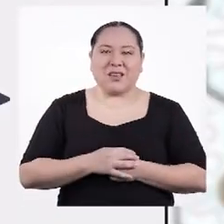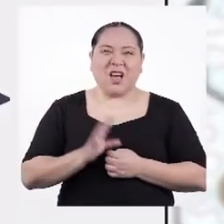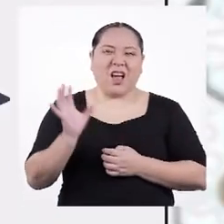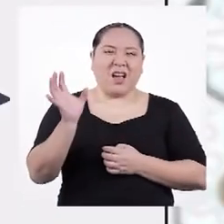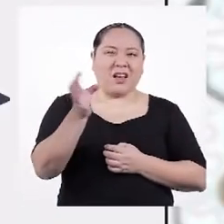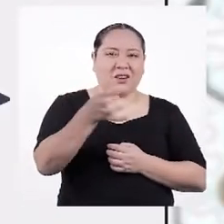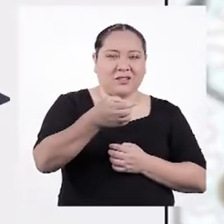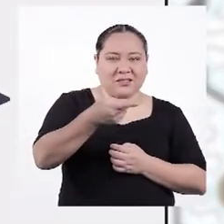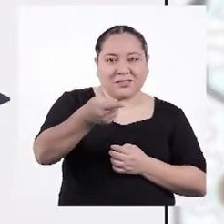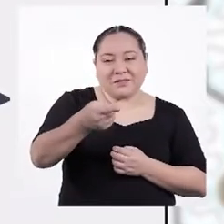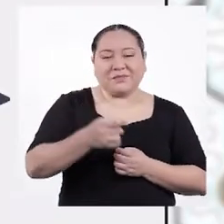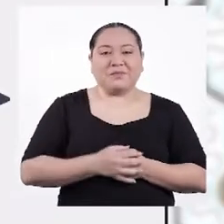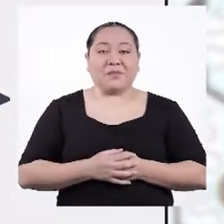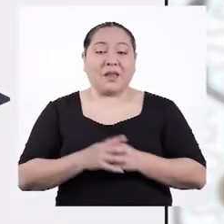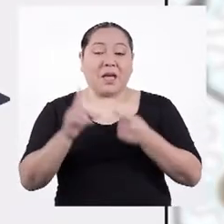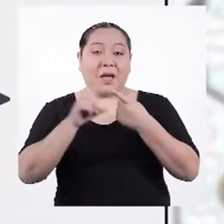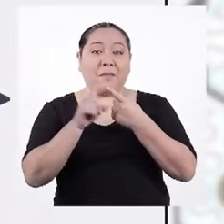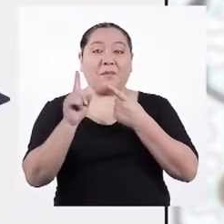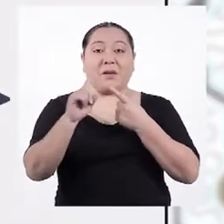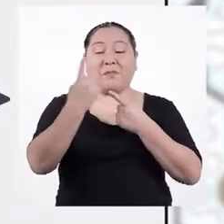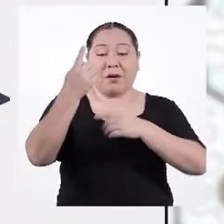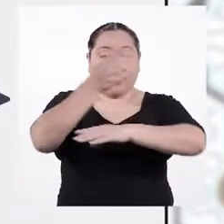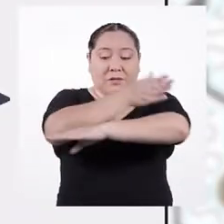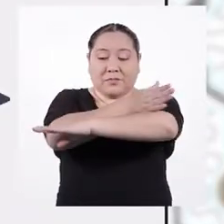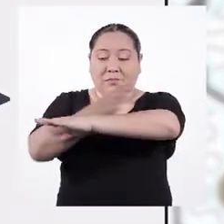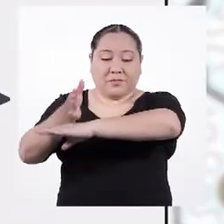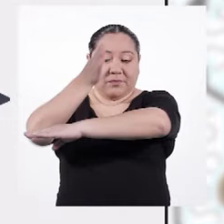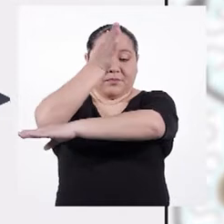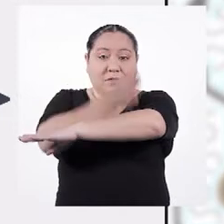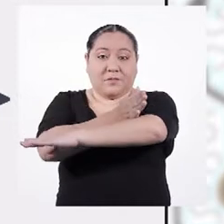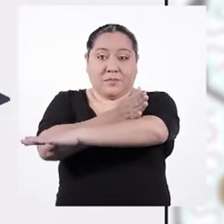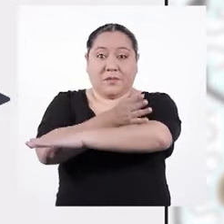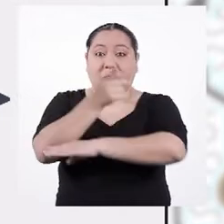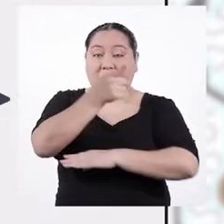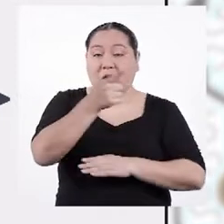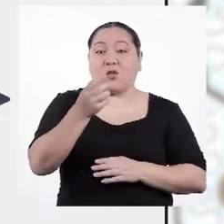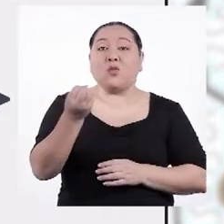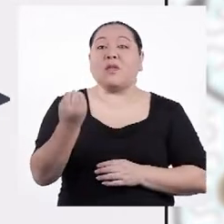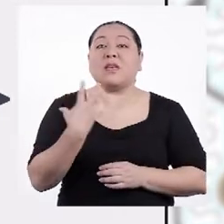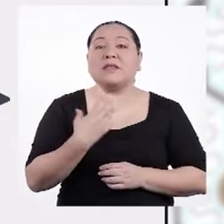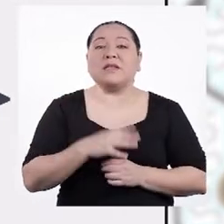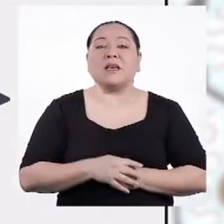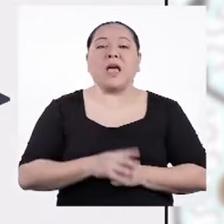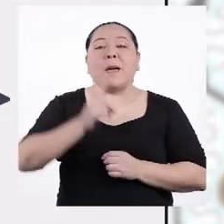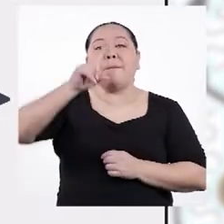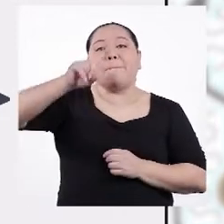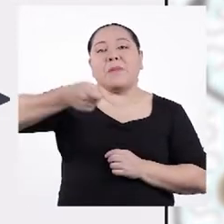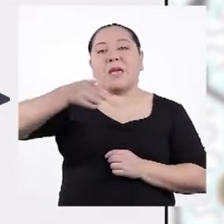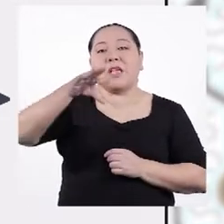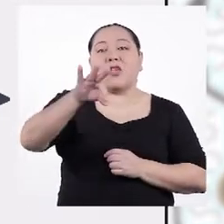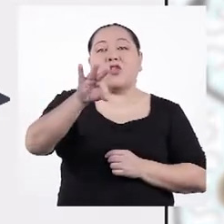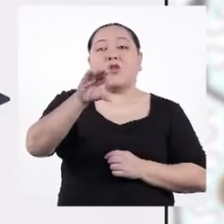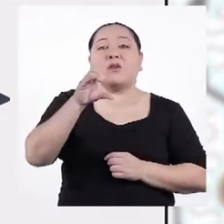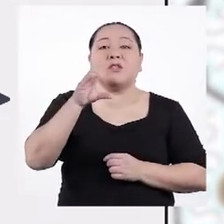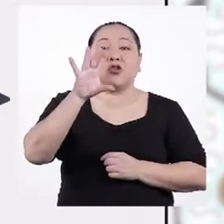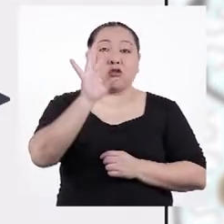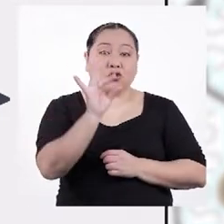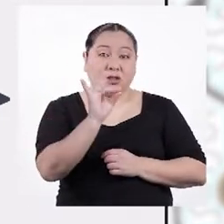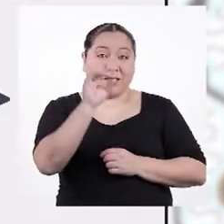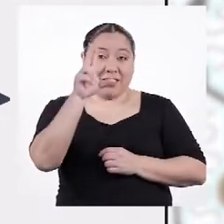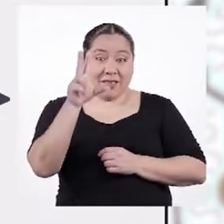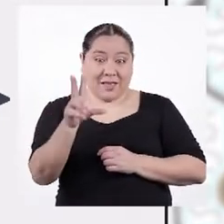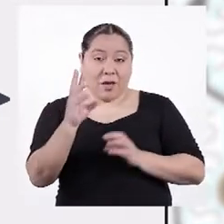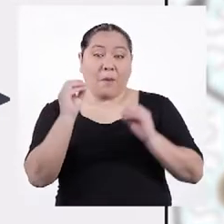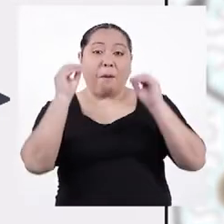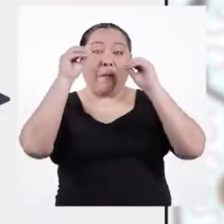Decau? A ver, el primer fenómeno del Niño que mencionaste, Kubi, sucedió en 1983.